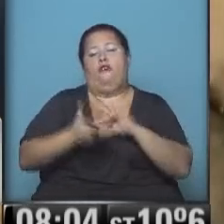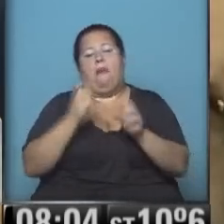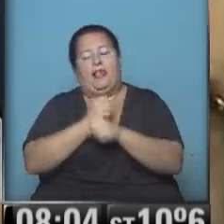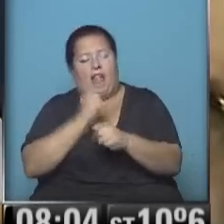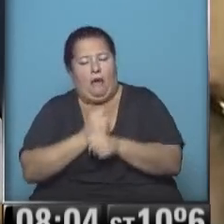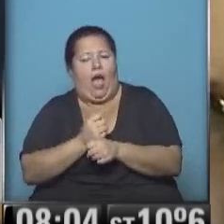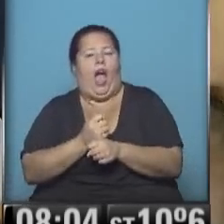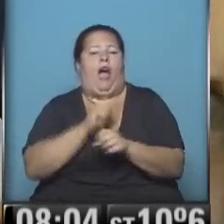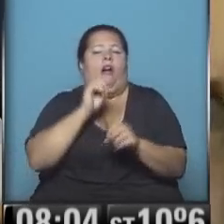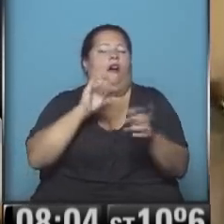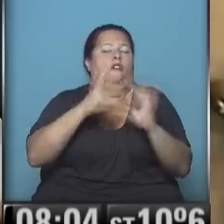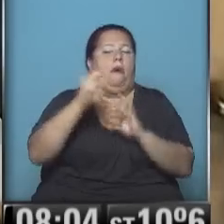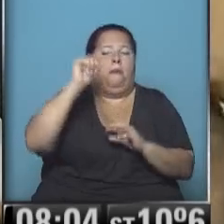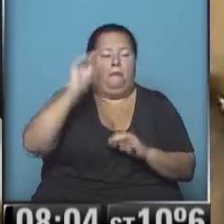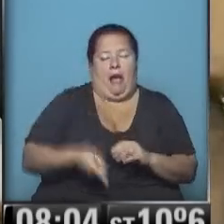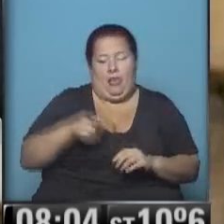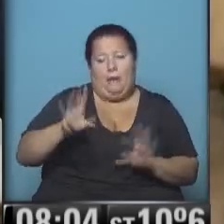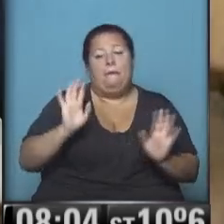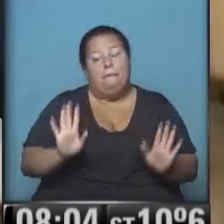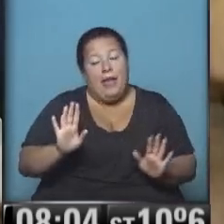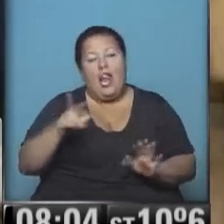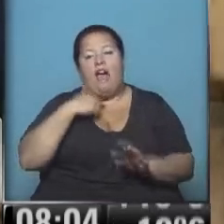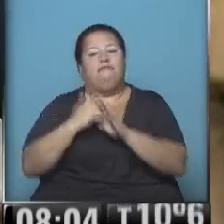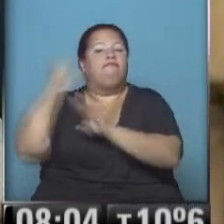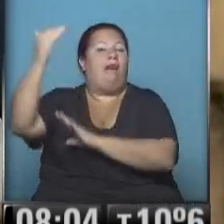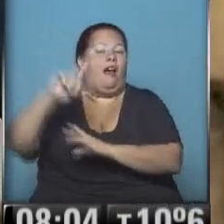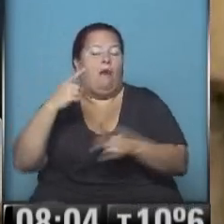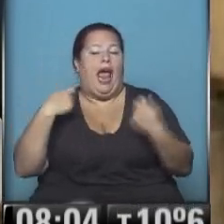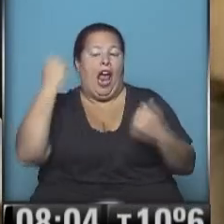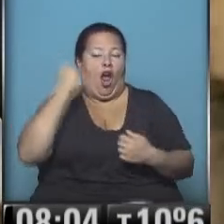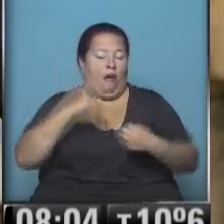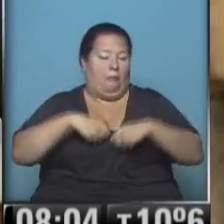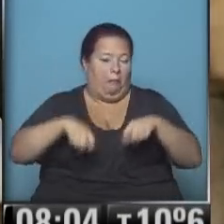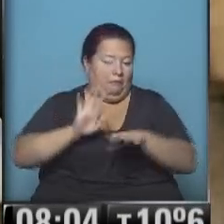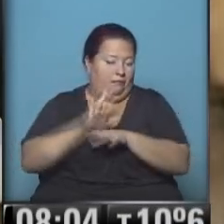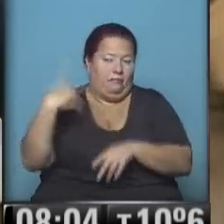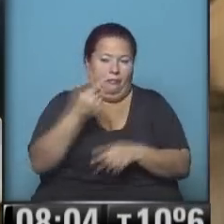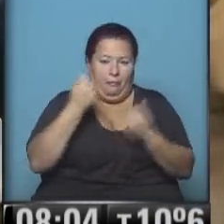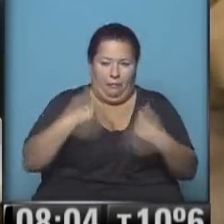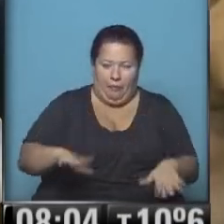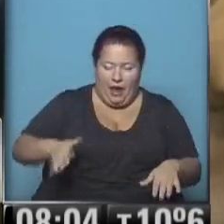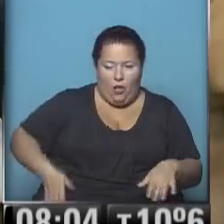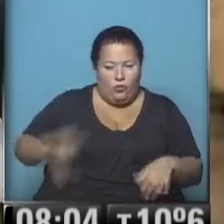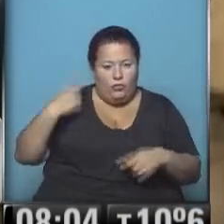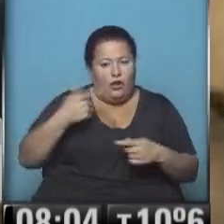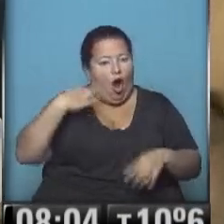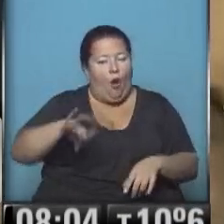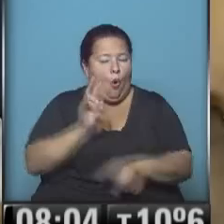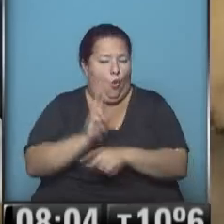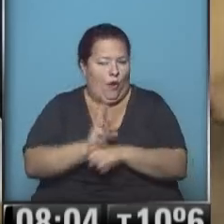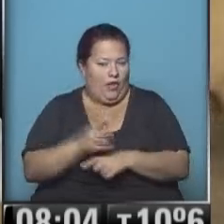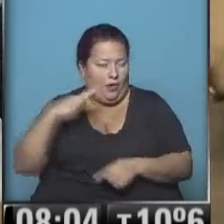trabajo y fijará el valor. En tanto y en cuanto no se salga de la economía porque rompe el bolsillo de los otros, que es lo que nosotros tenemos la obligación de